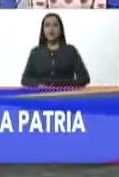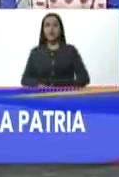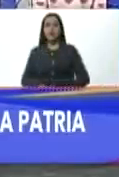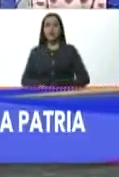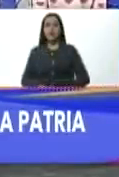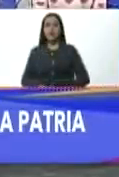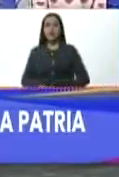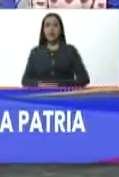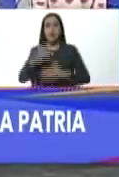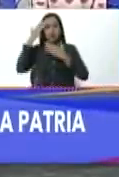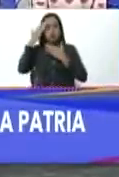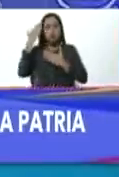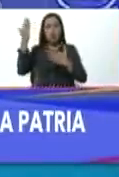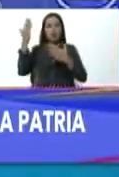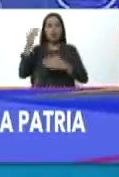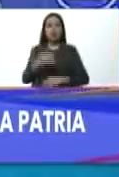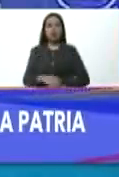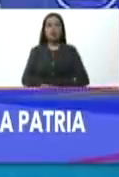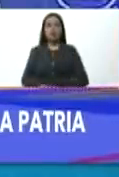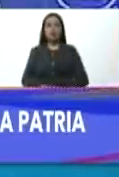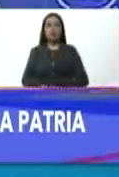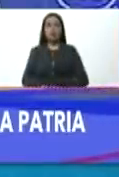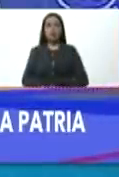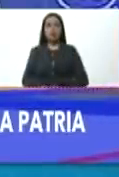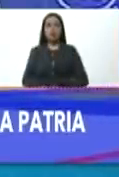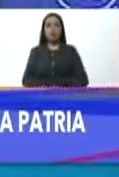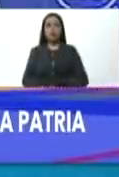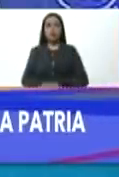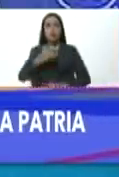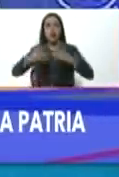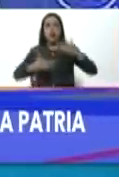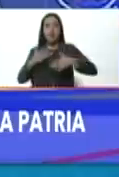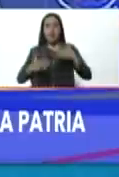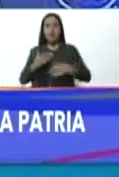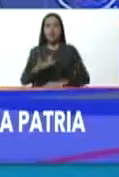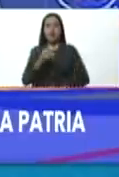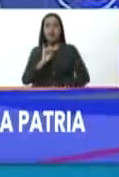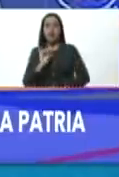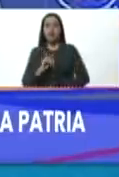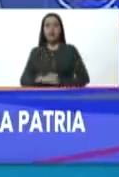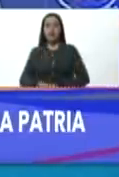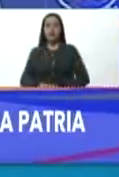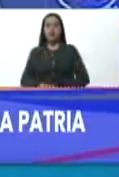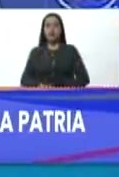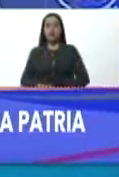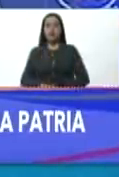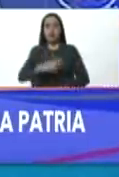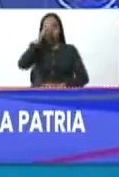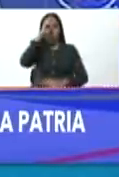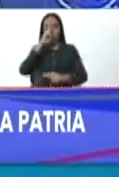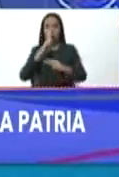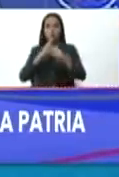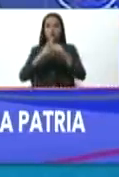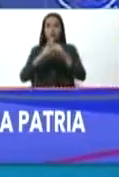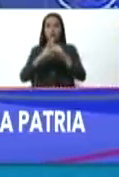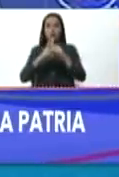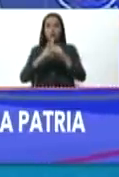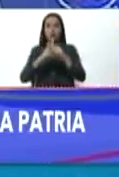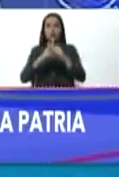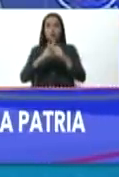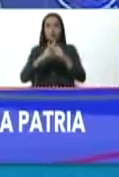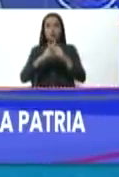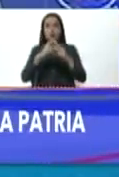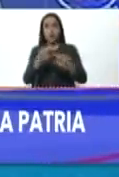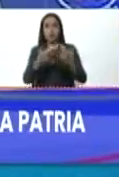Mi saludo hoy, en esta jornada que vamos a tener de homenaje, de